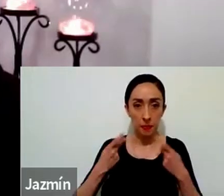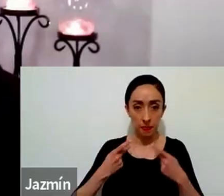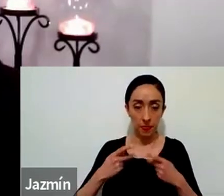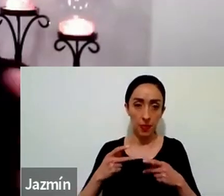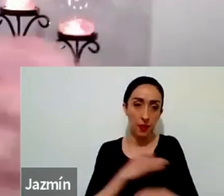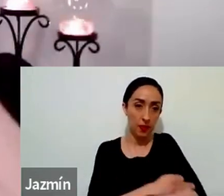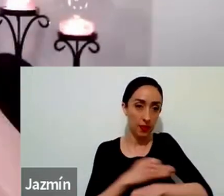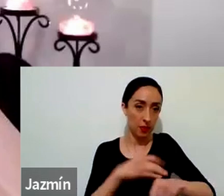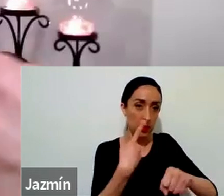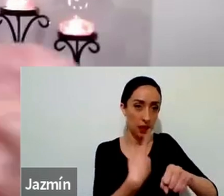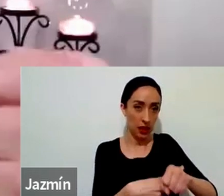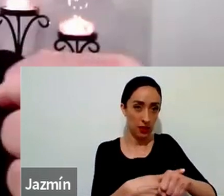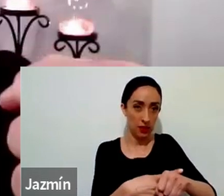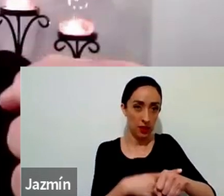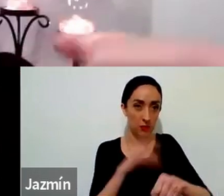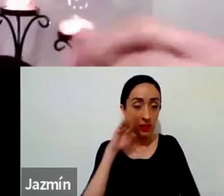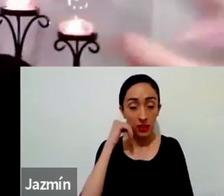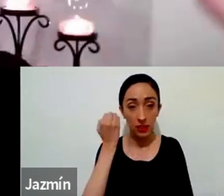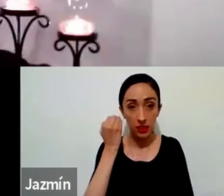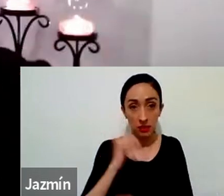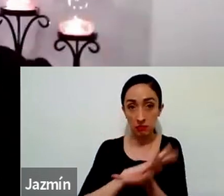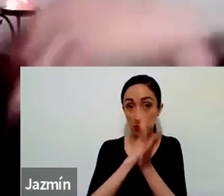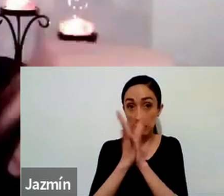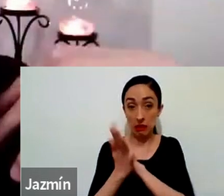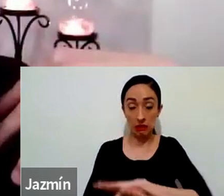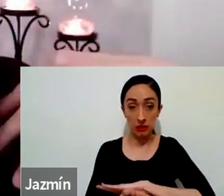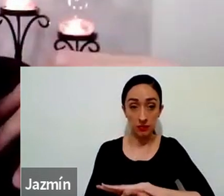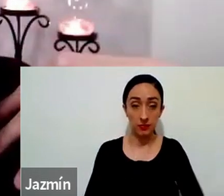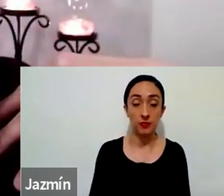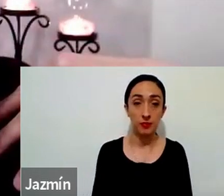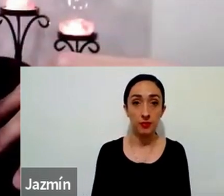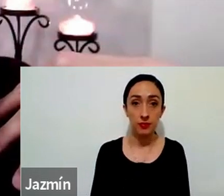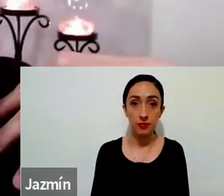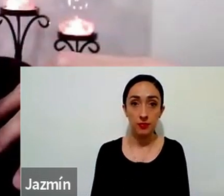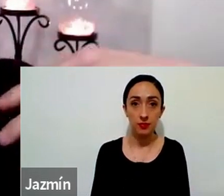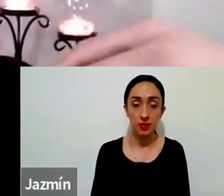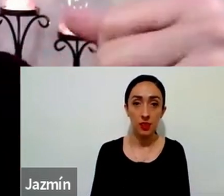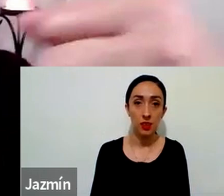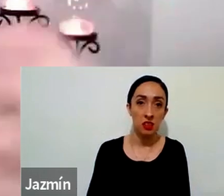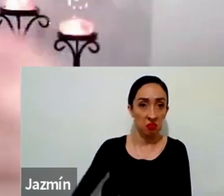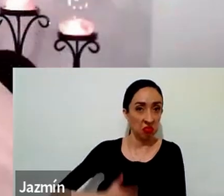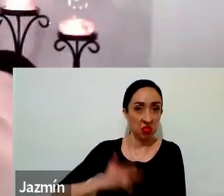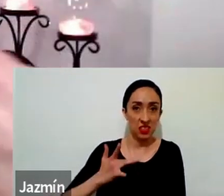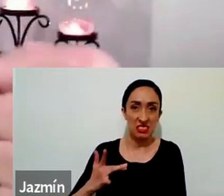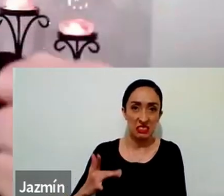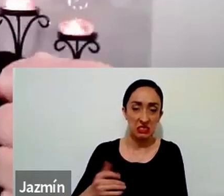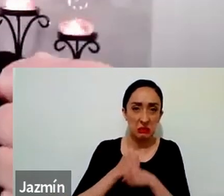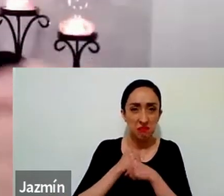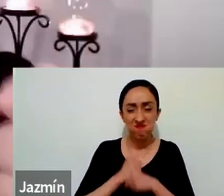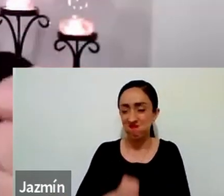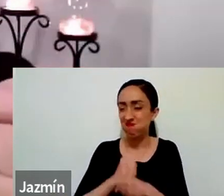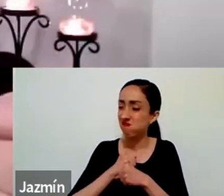alguien que ha logrado en su vida pudiendo estar con totalmente auto enfocado por el dolor que logra